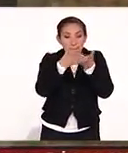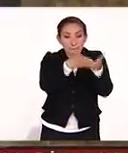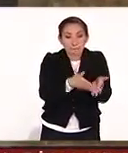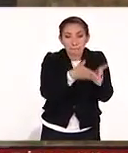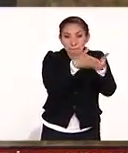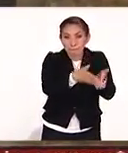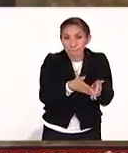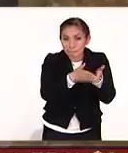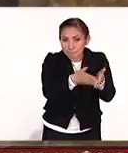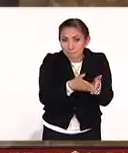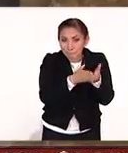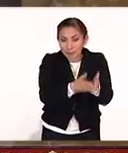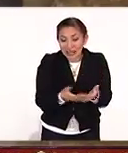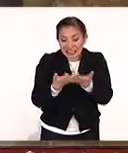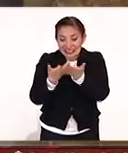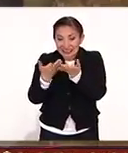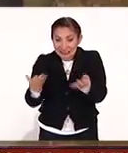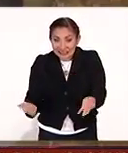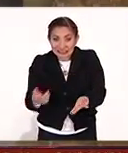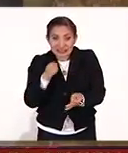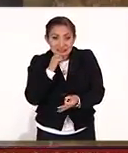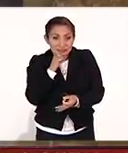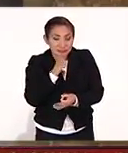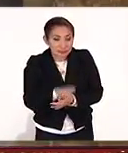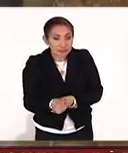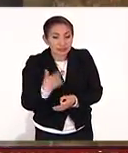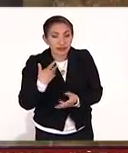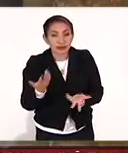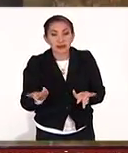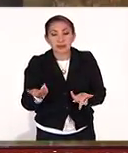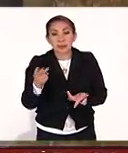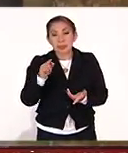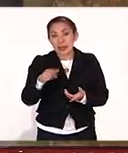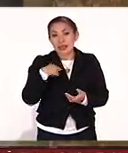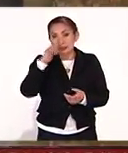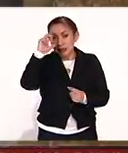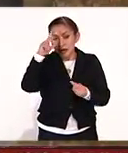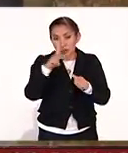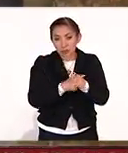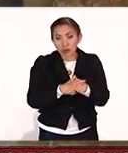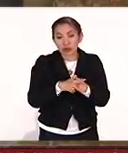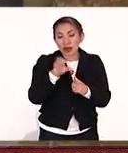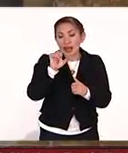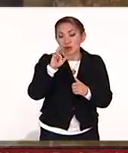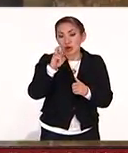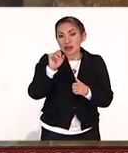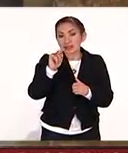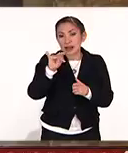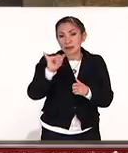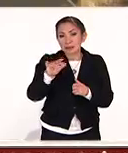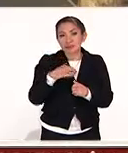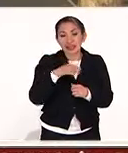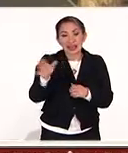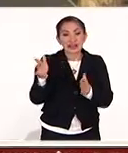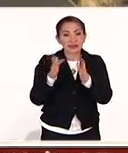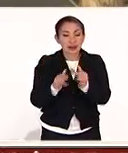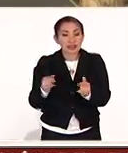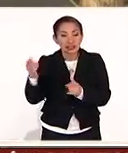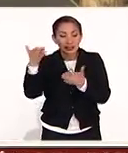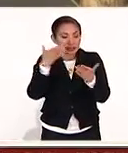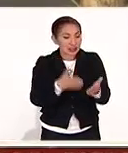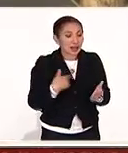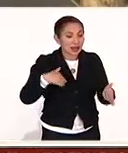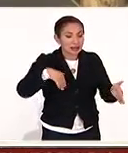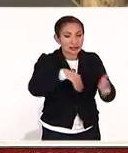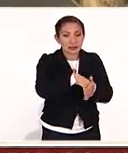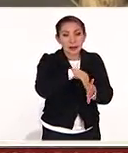marítimos terrestre, por decirlo de alguna forma técnica, que es el Eurostar, que sale de la Gare d'Union en París y llega hasta la